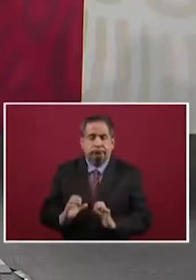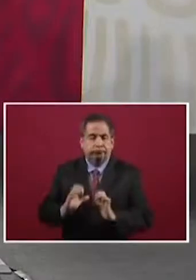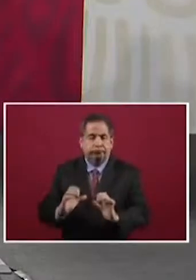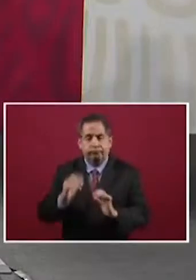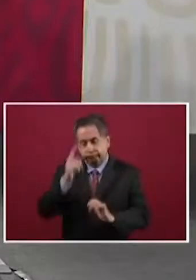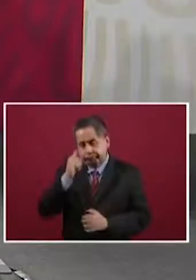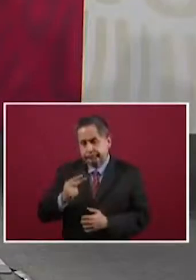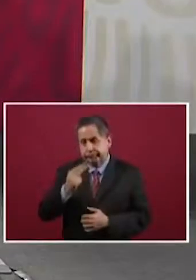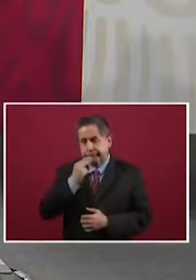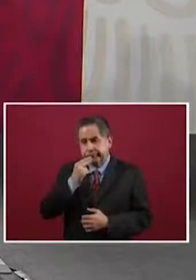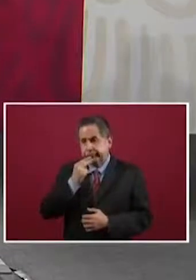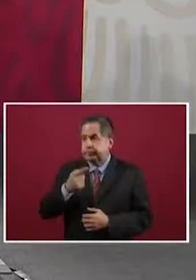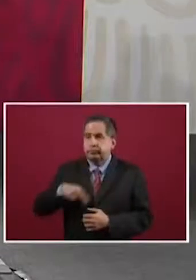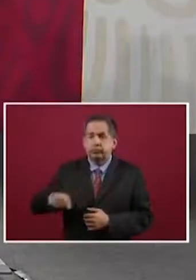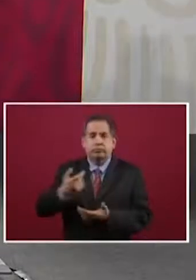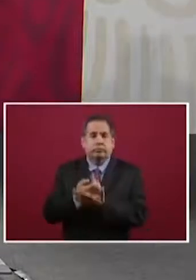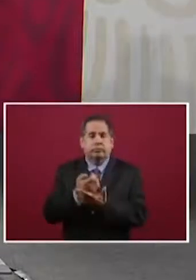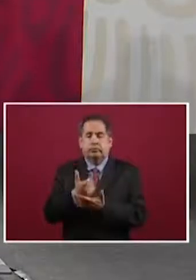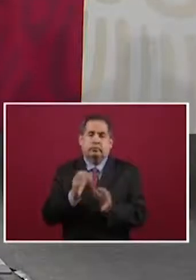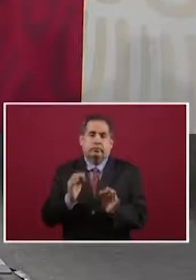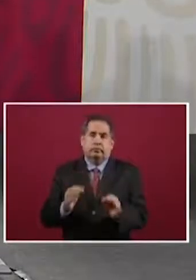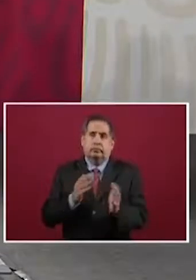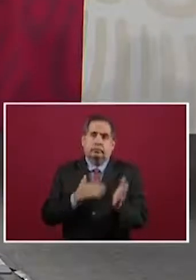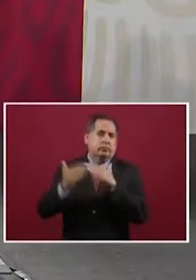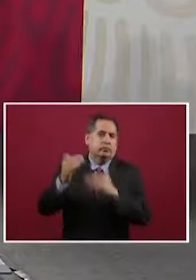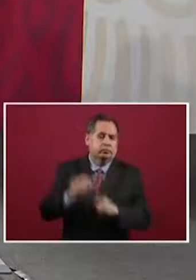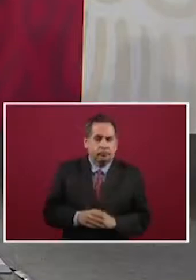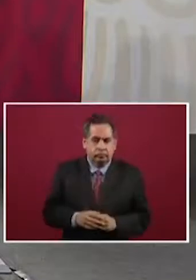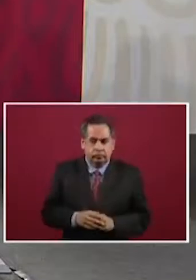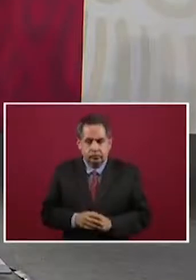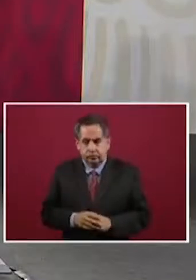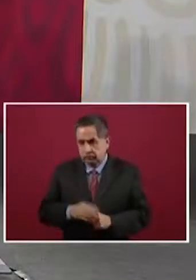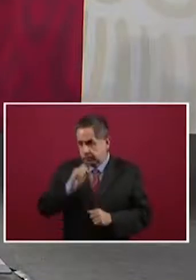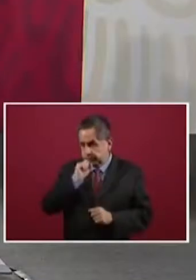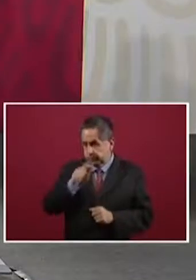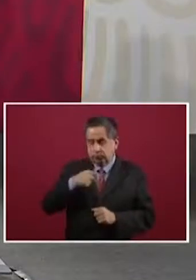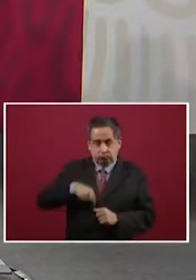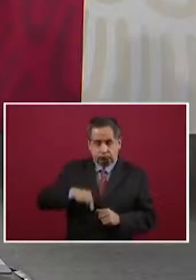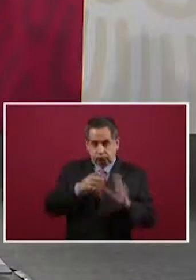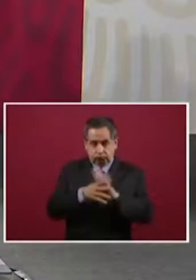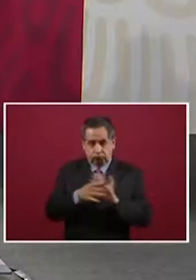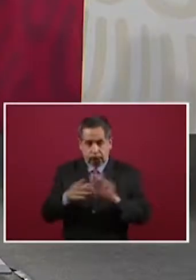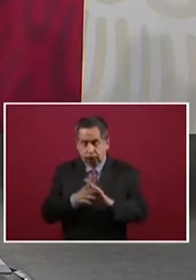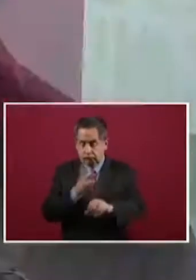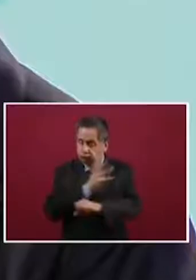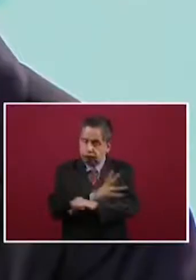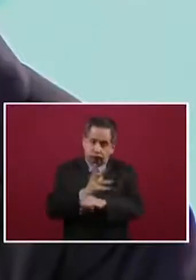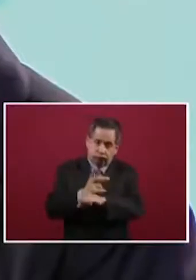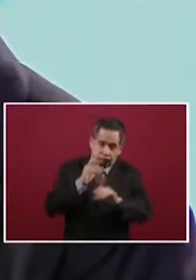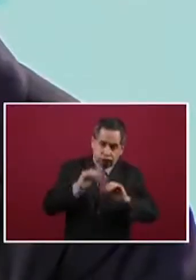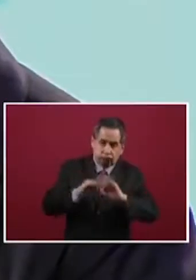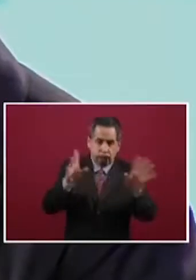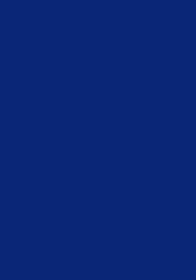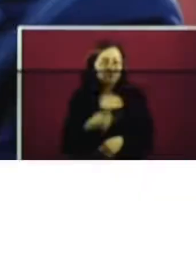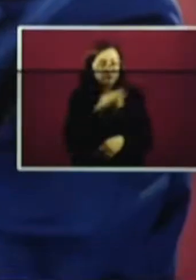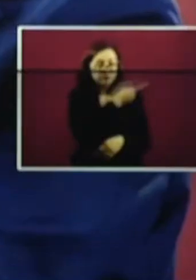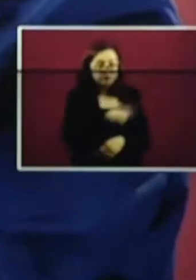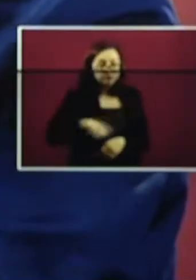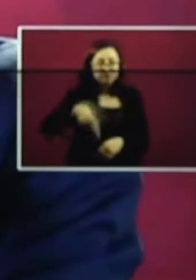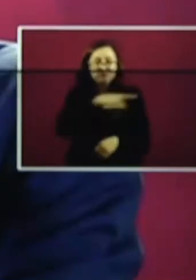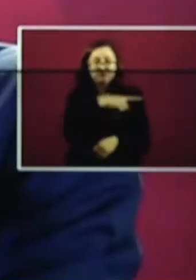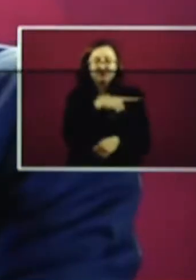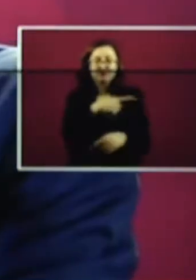tenga un impacto en la economía lo más pronto posible estamos también tratando ampliar la transparencia y el combate a la corrupción